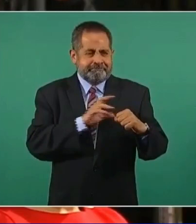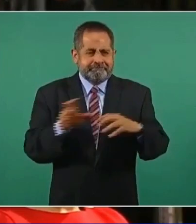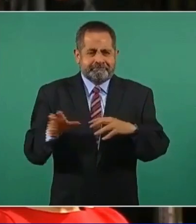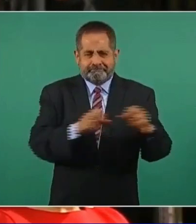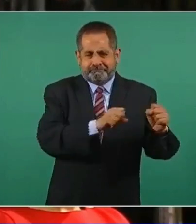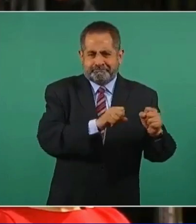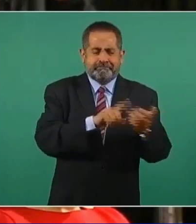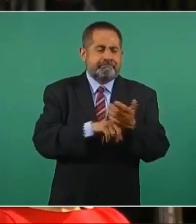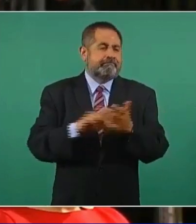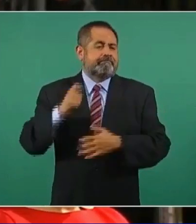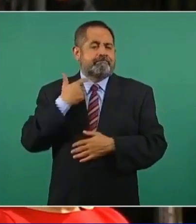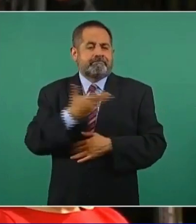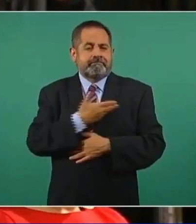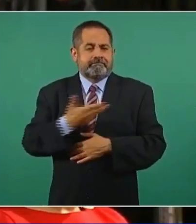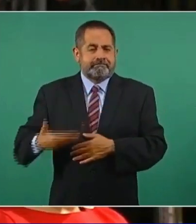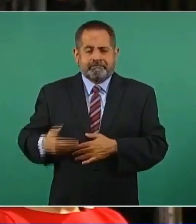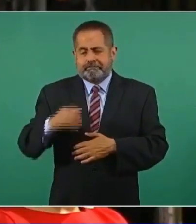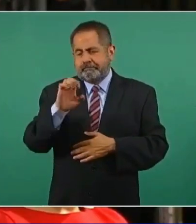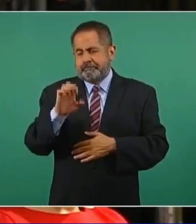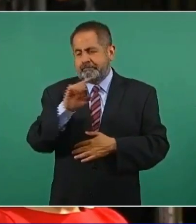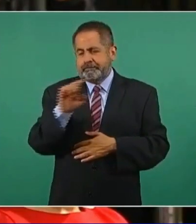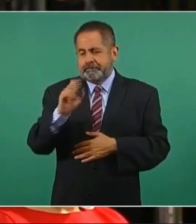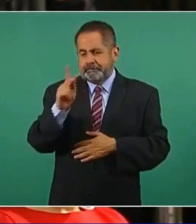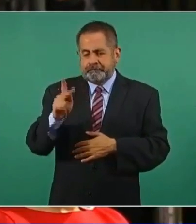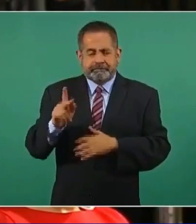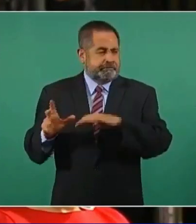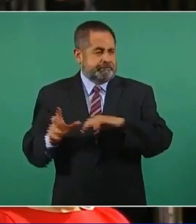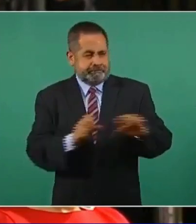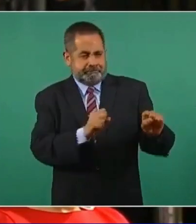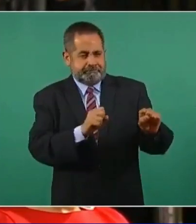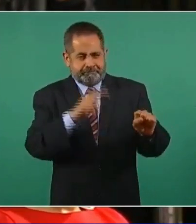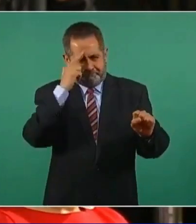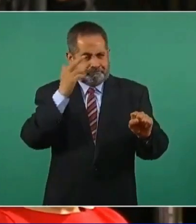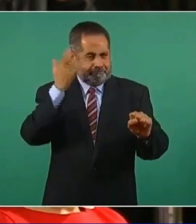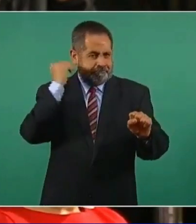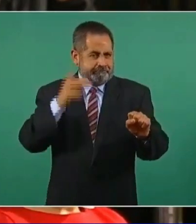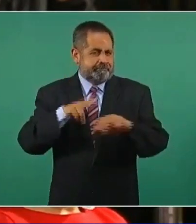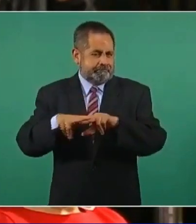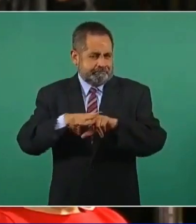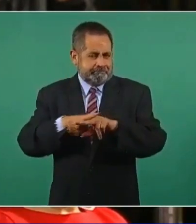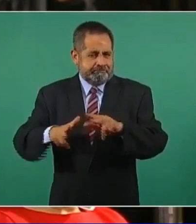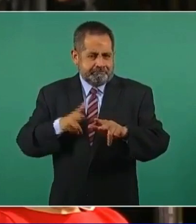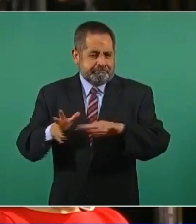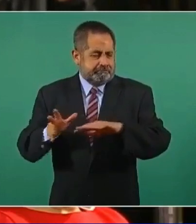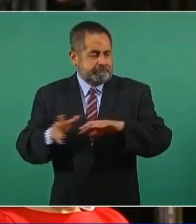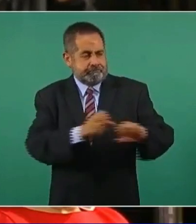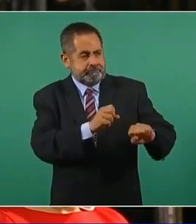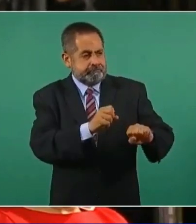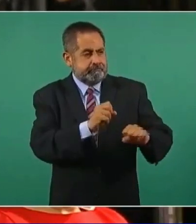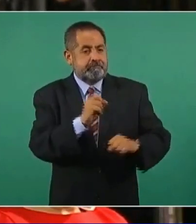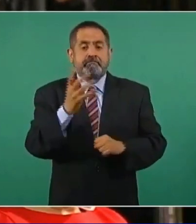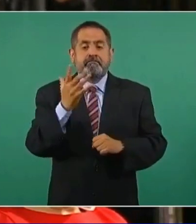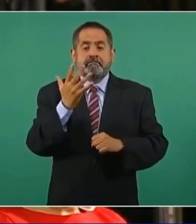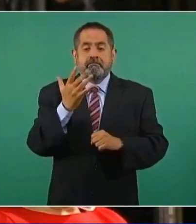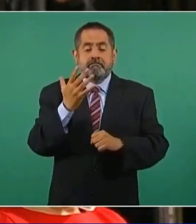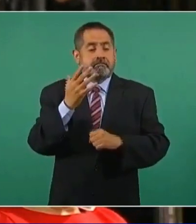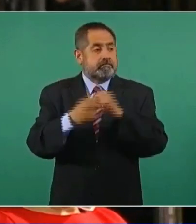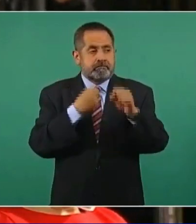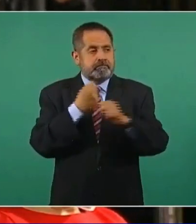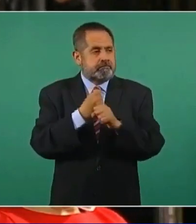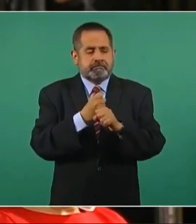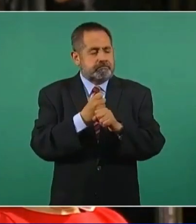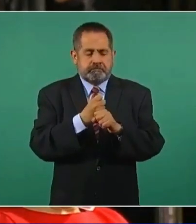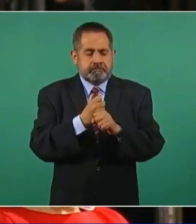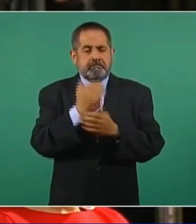el expresidente Ernesto Zedillo. Esas privatizaciones se baja de 50 a 30